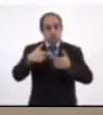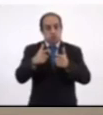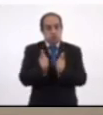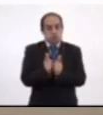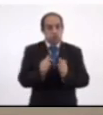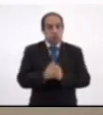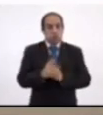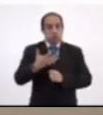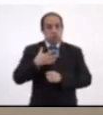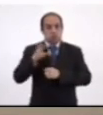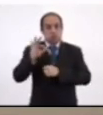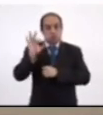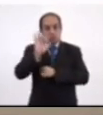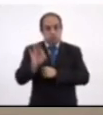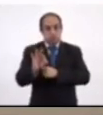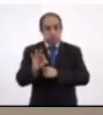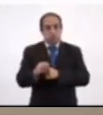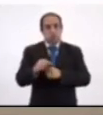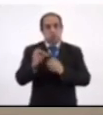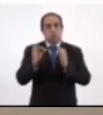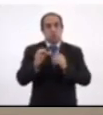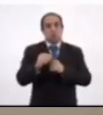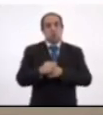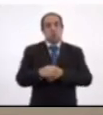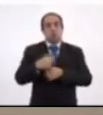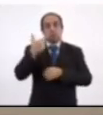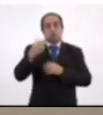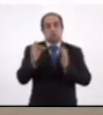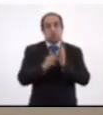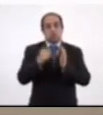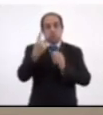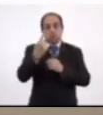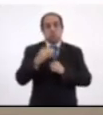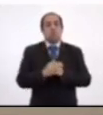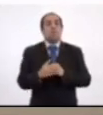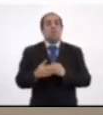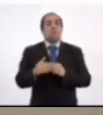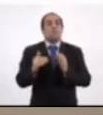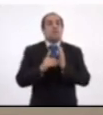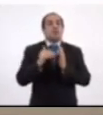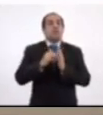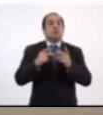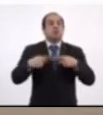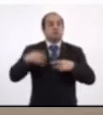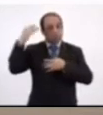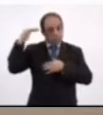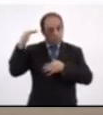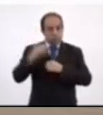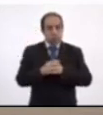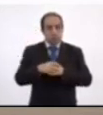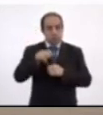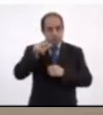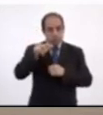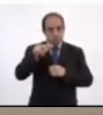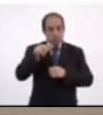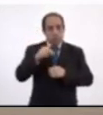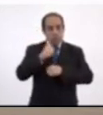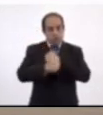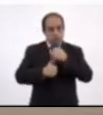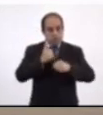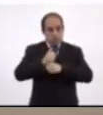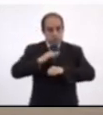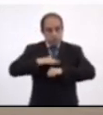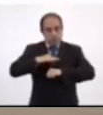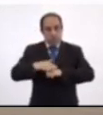hasta ahora tenemos el 40% de los 7.1 millones de adultos más bien de personas de 18 años y más en la Ciudad de